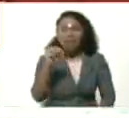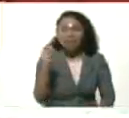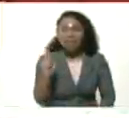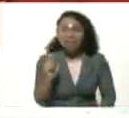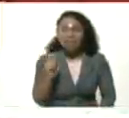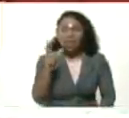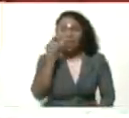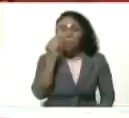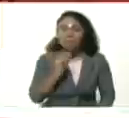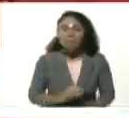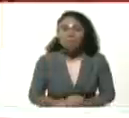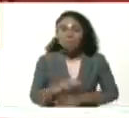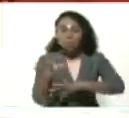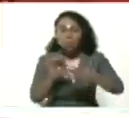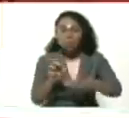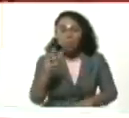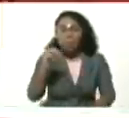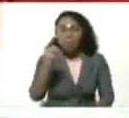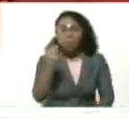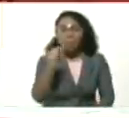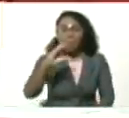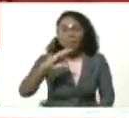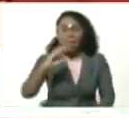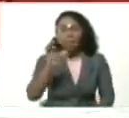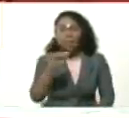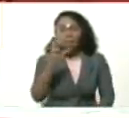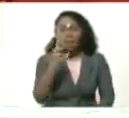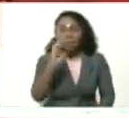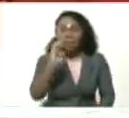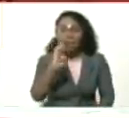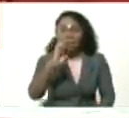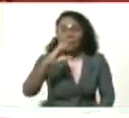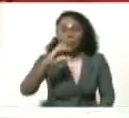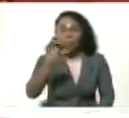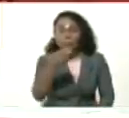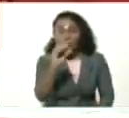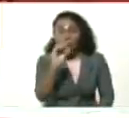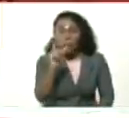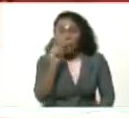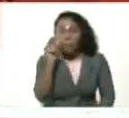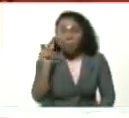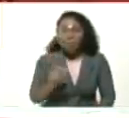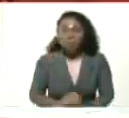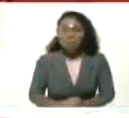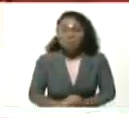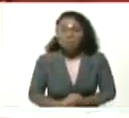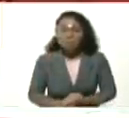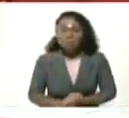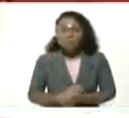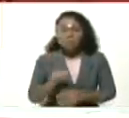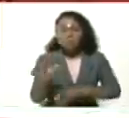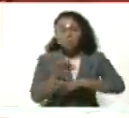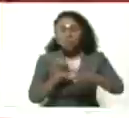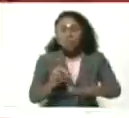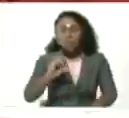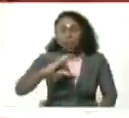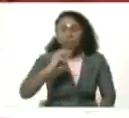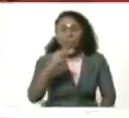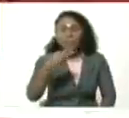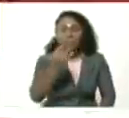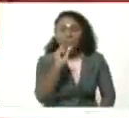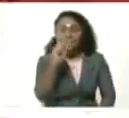Municipio MacGregor, Lisandro Marcano. Municipio Capistrano, Alexander